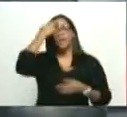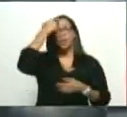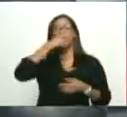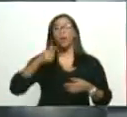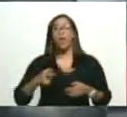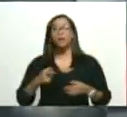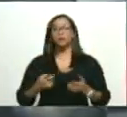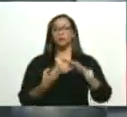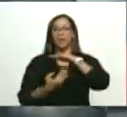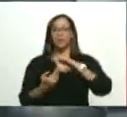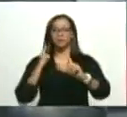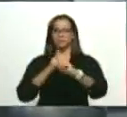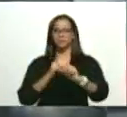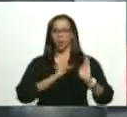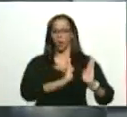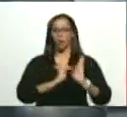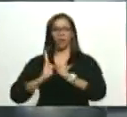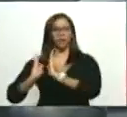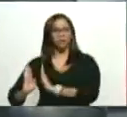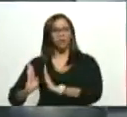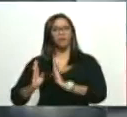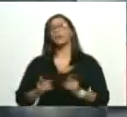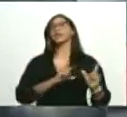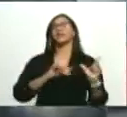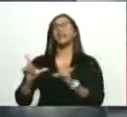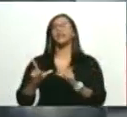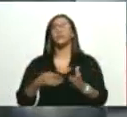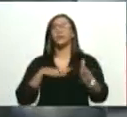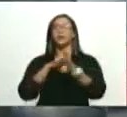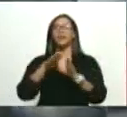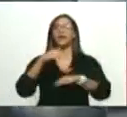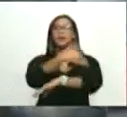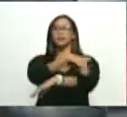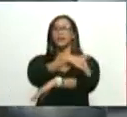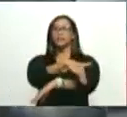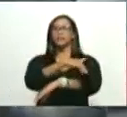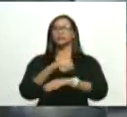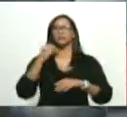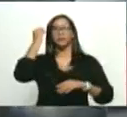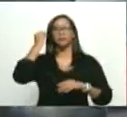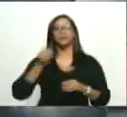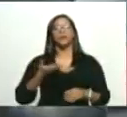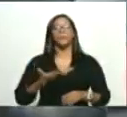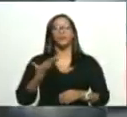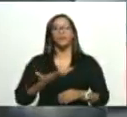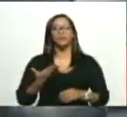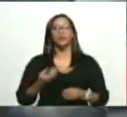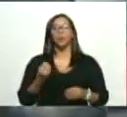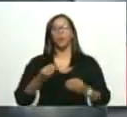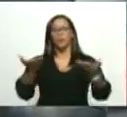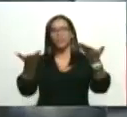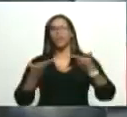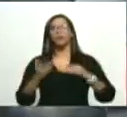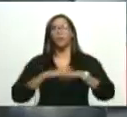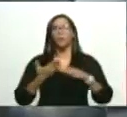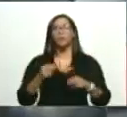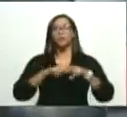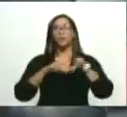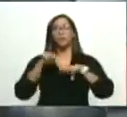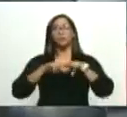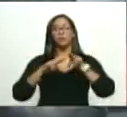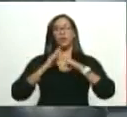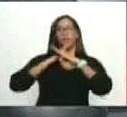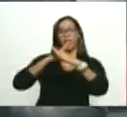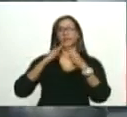bases, desde la raíz, organizado en ese sentido, listo para salir a las calles, creo que es importantísimo como legado, porque no se construye el